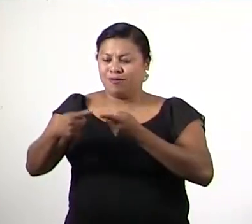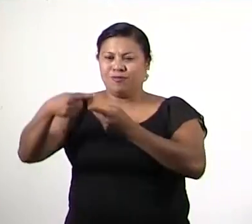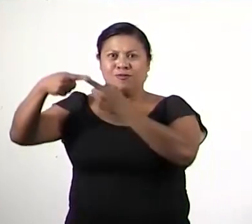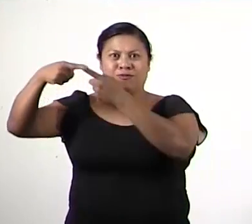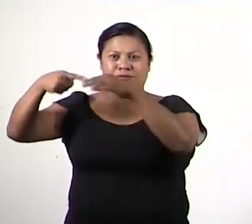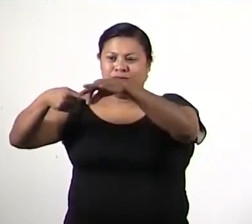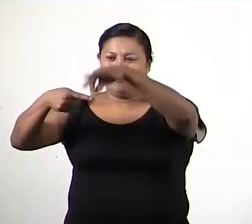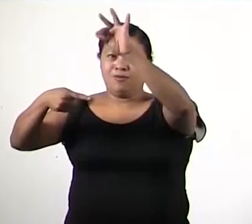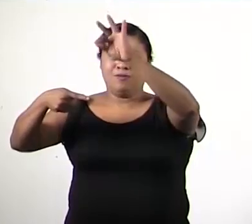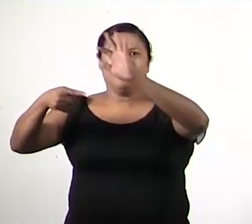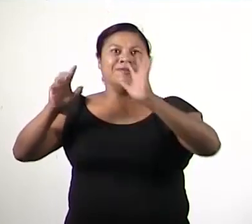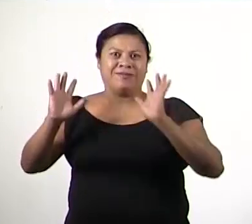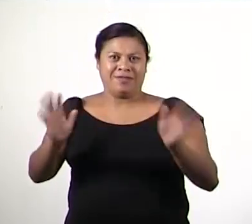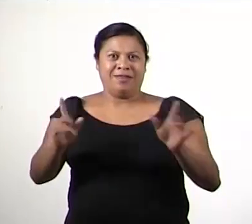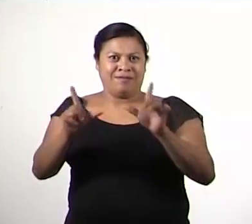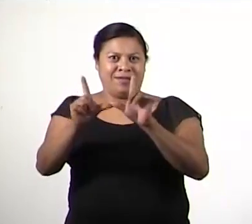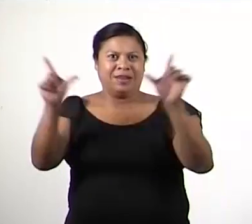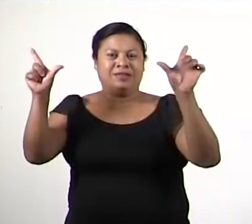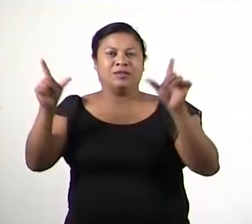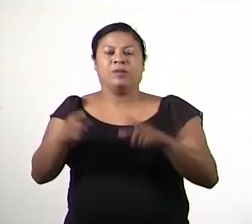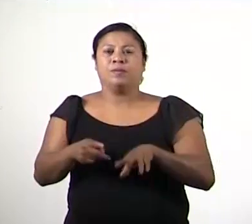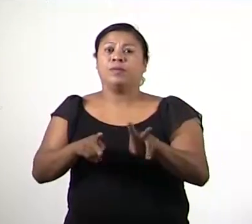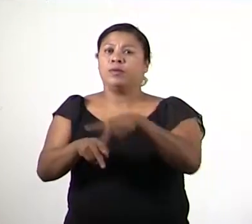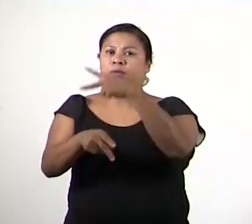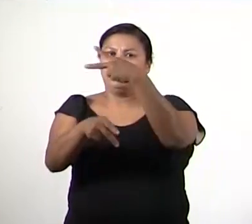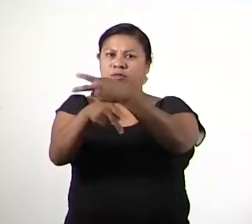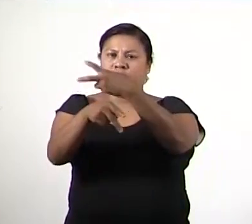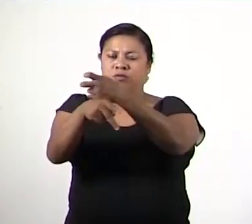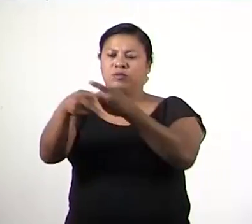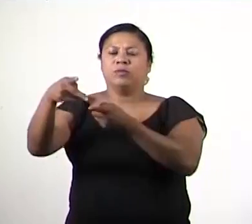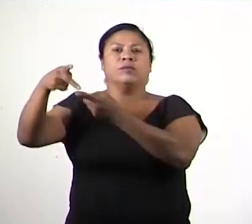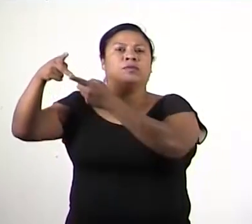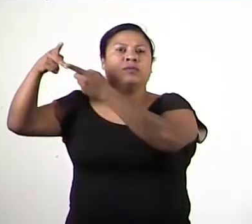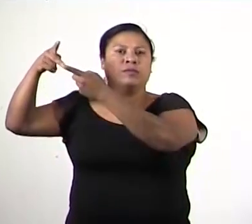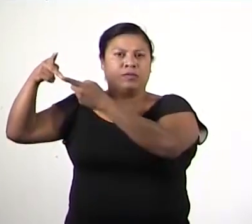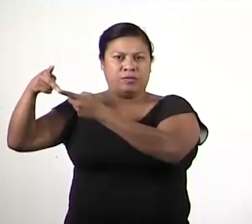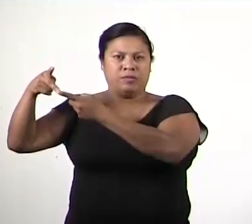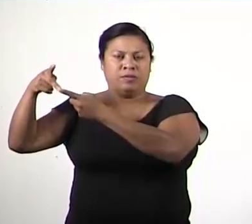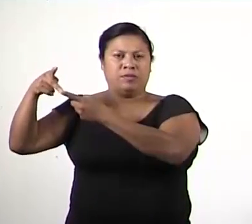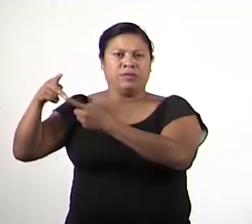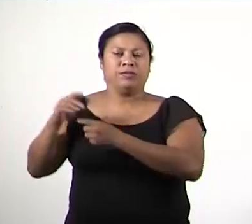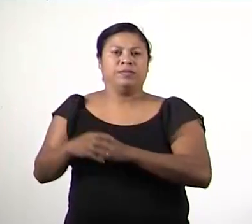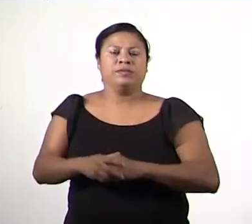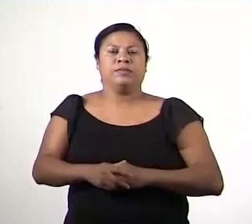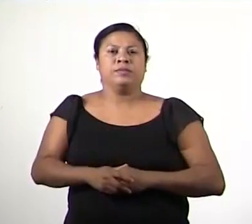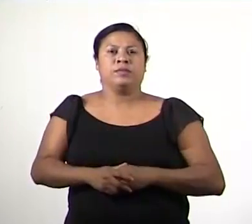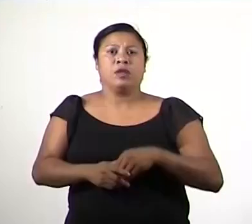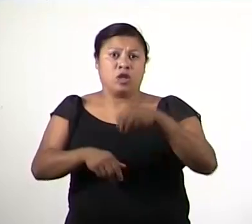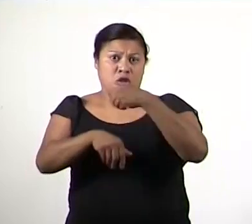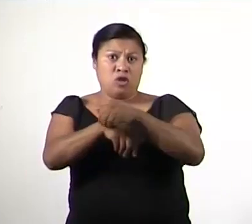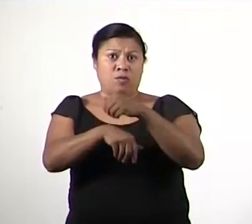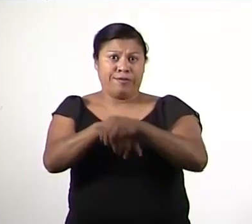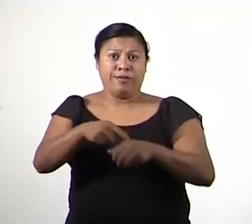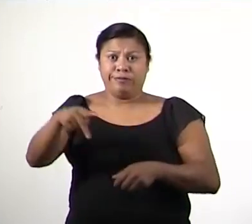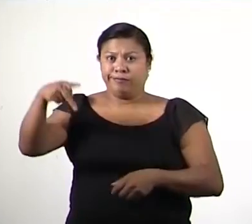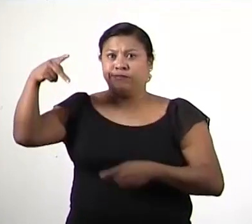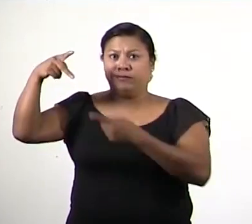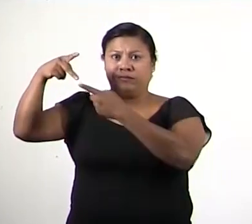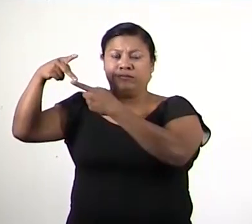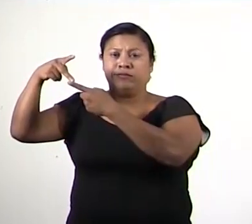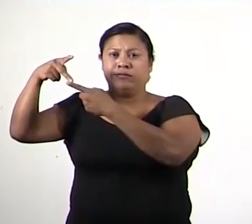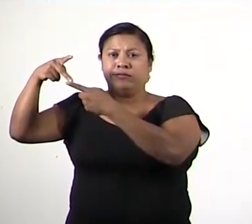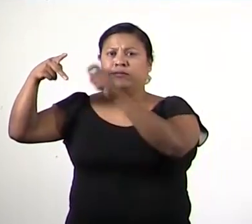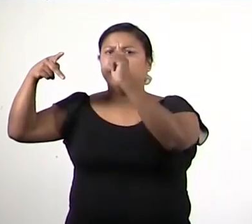número 1. Ahora nos vamos al paso número 2. En el paso número 2